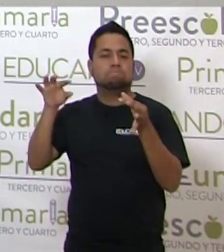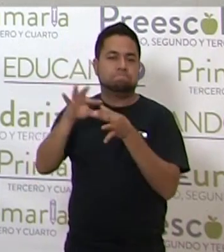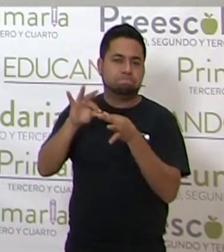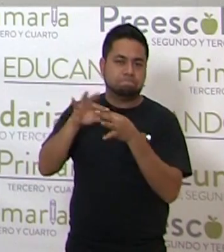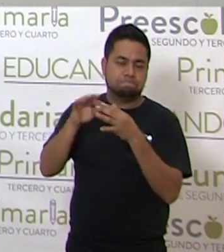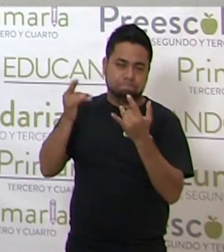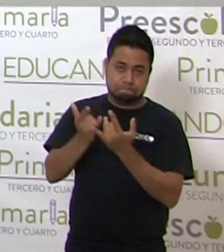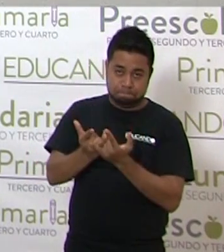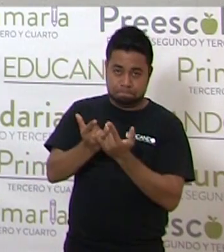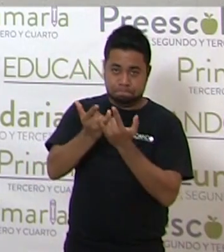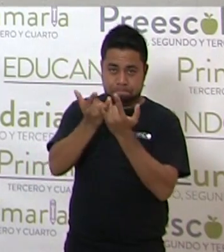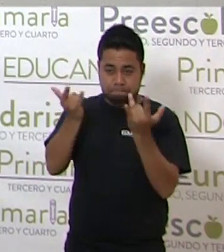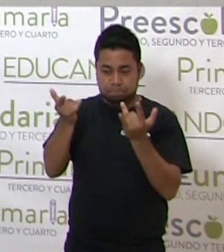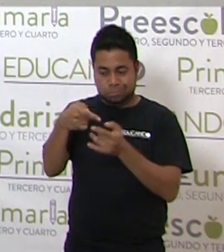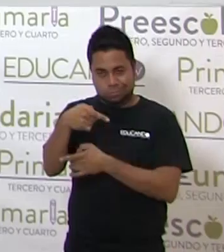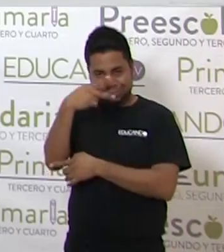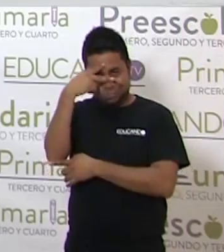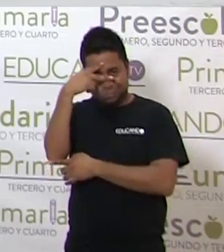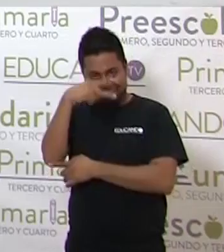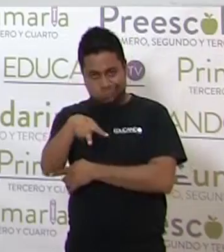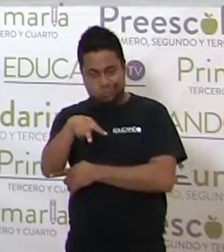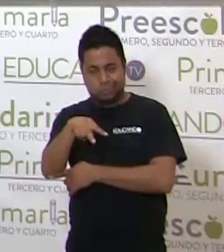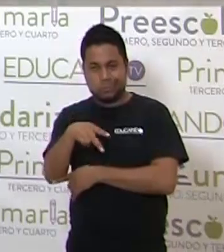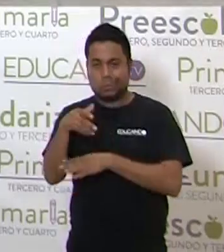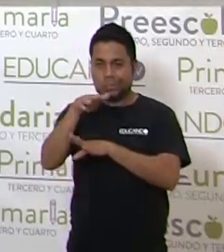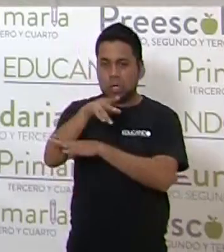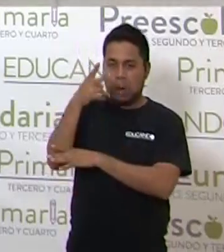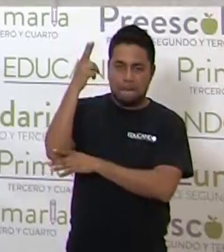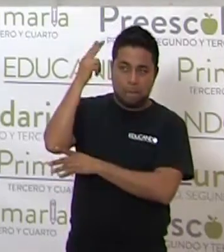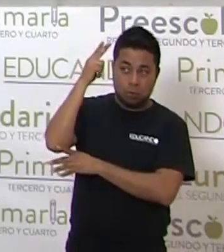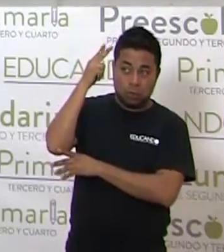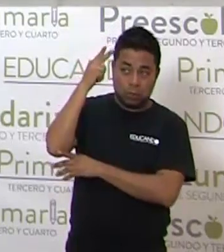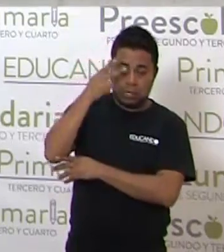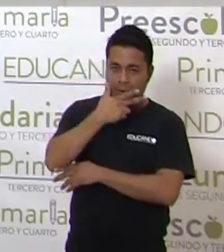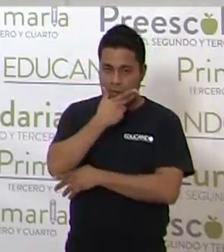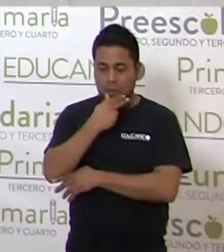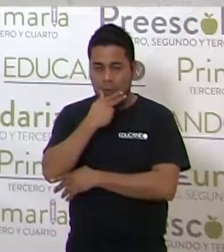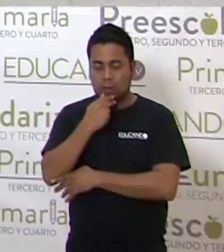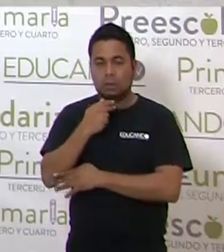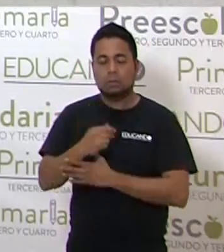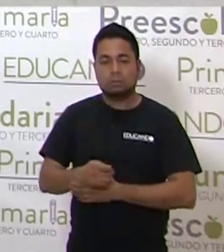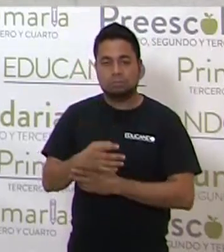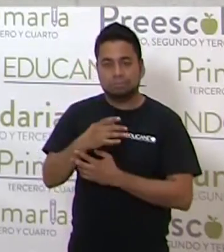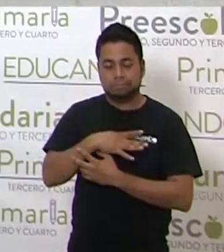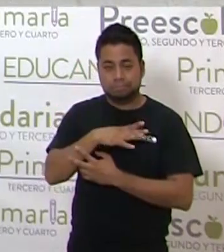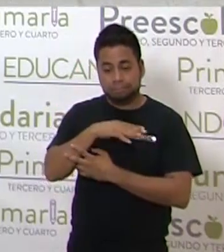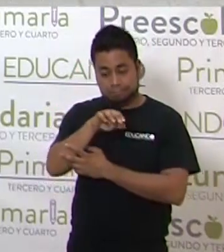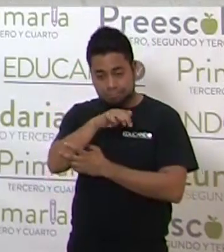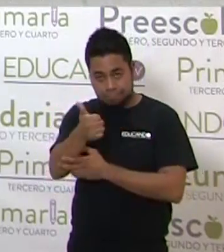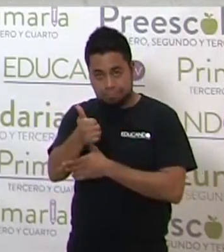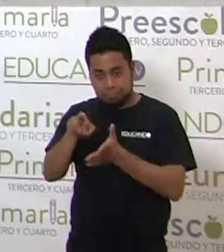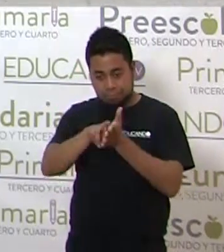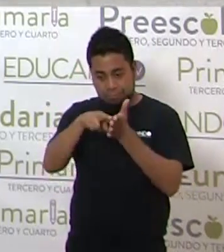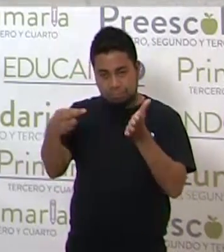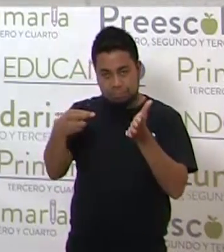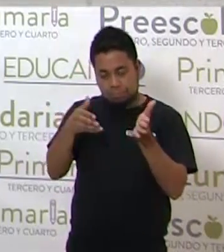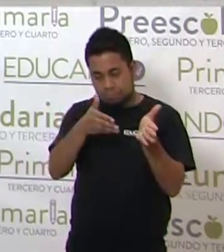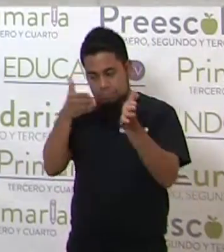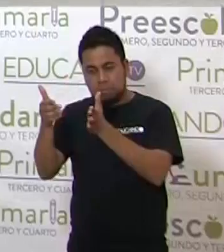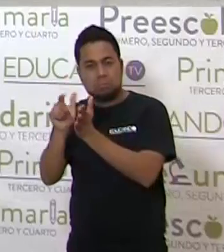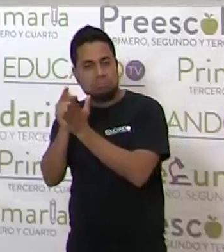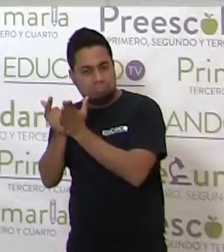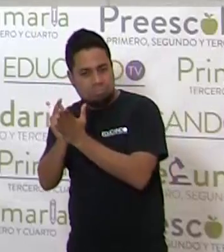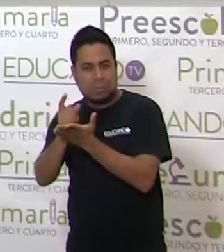Historias en México, que nos hablan sobre Porfirio Díaz, y les traje un libro, un